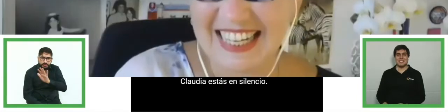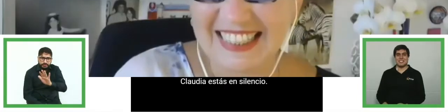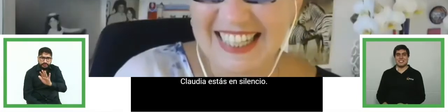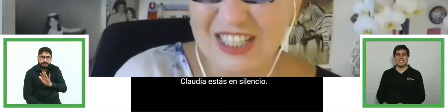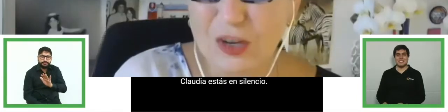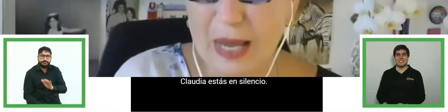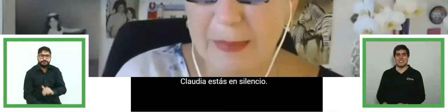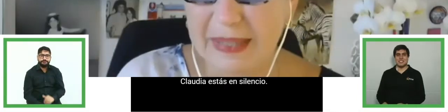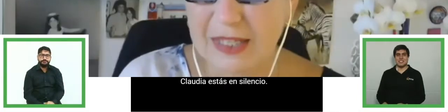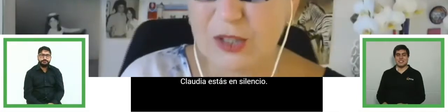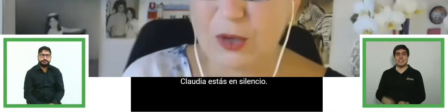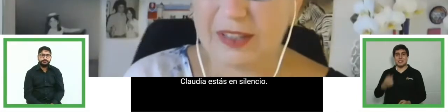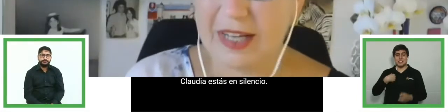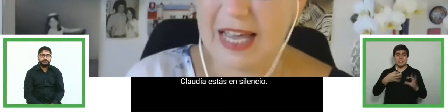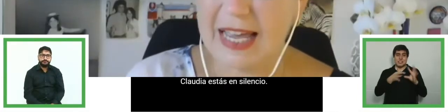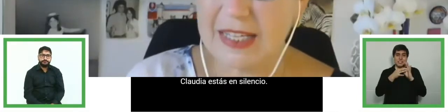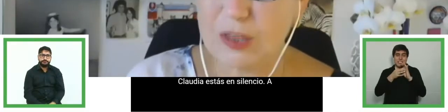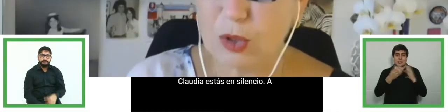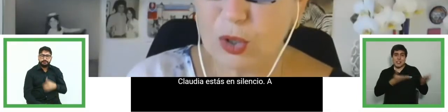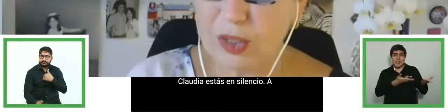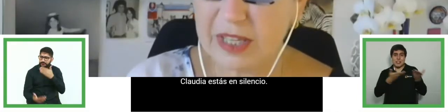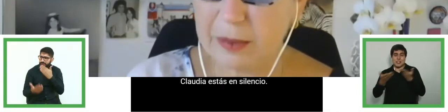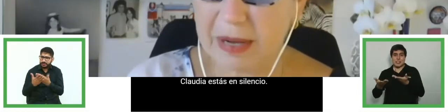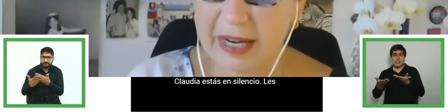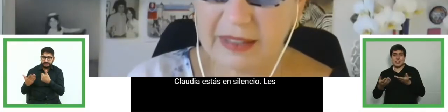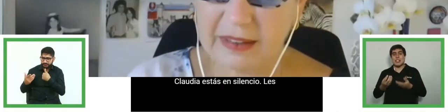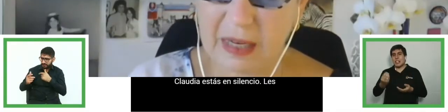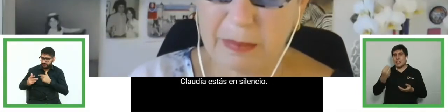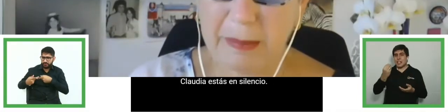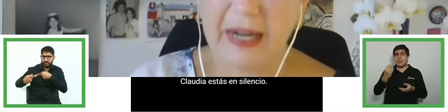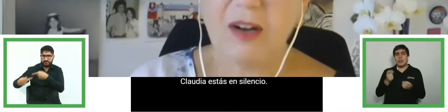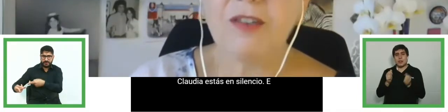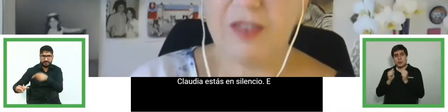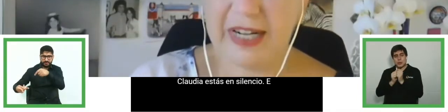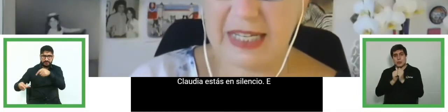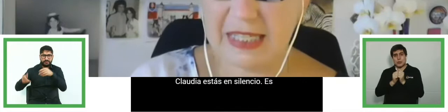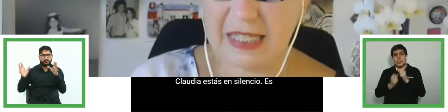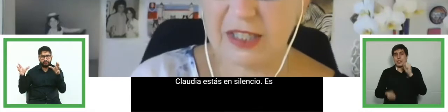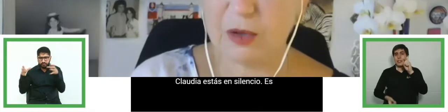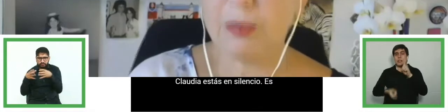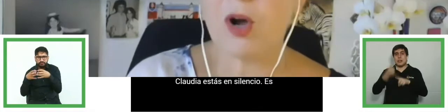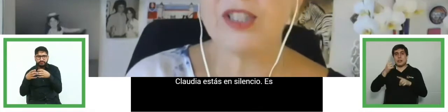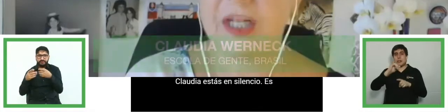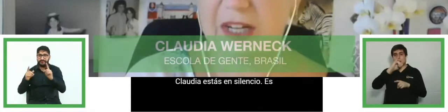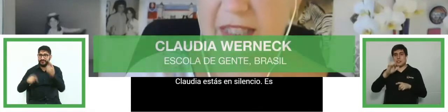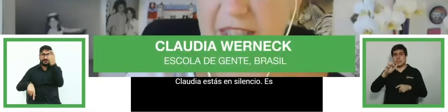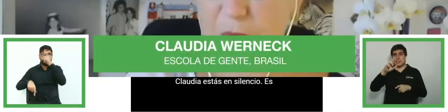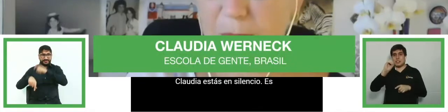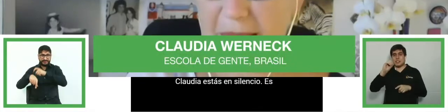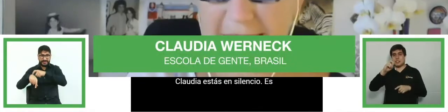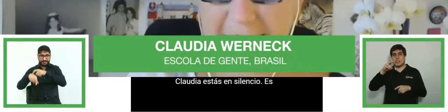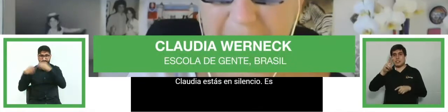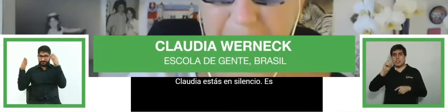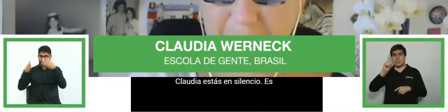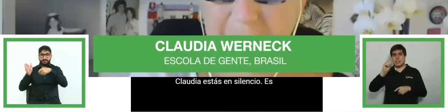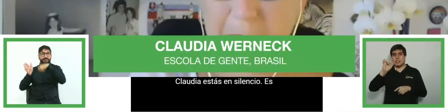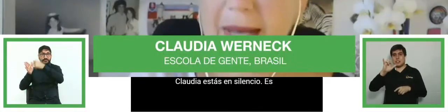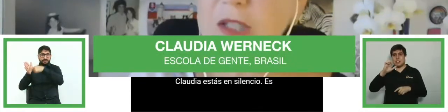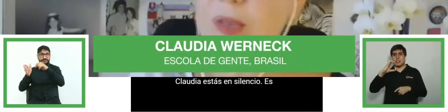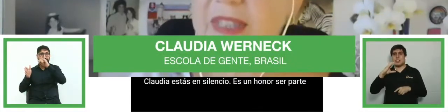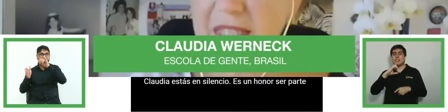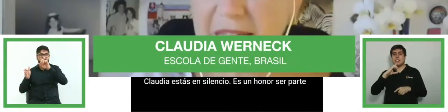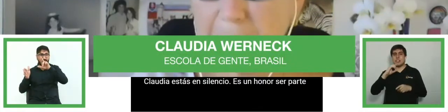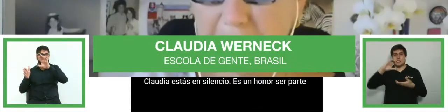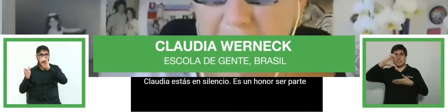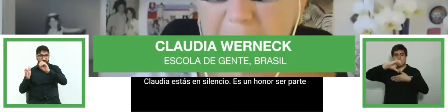Buenas tardes. Les agradezco la invitación. Es un honor ser parte de la primera conferencia Zero Project Latinoamérica.